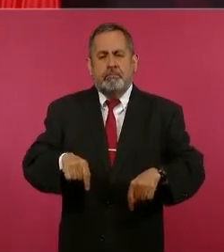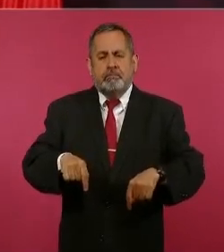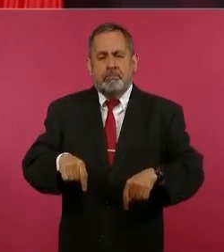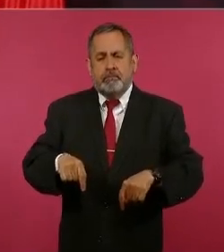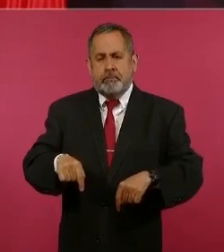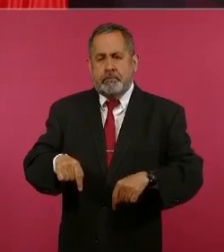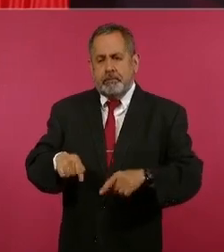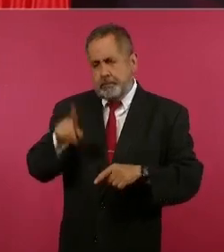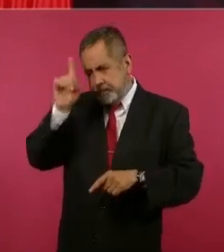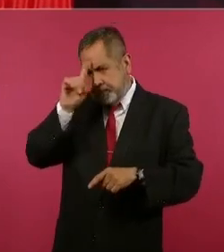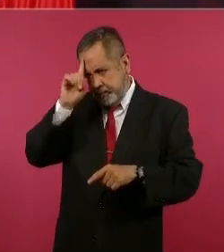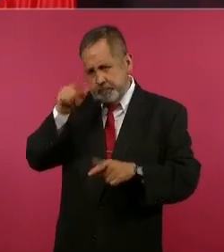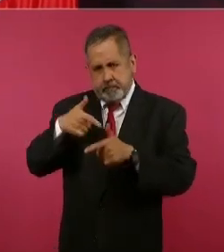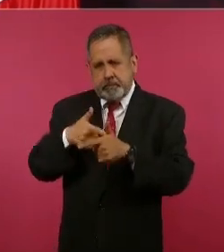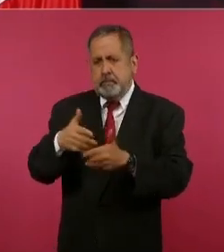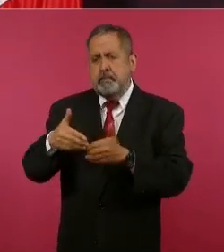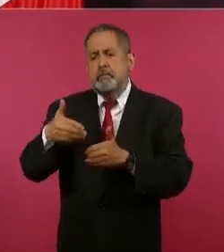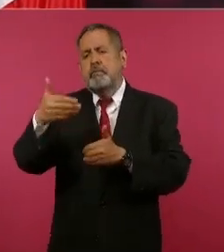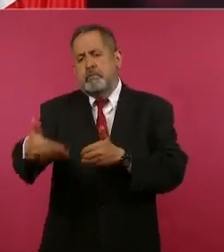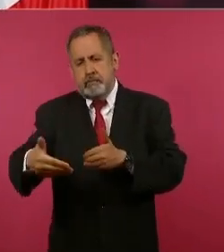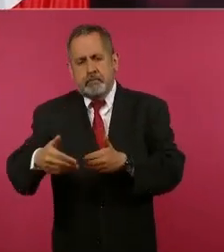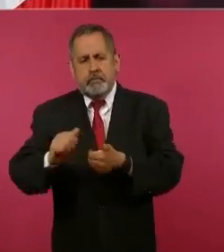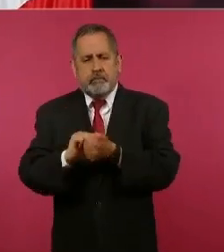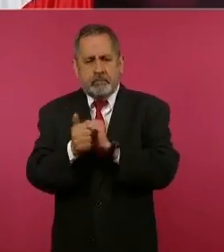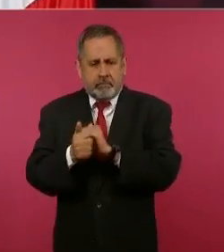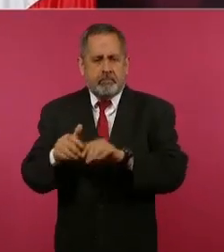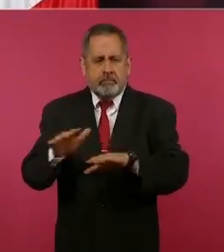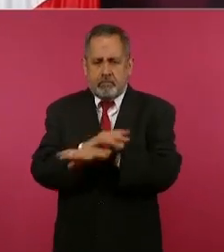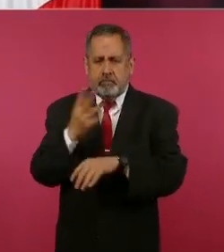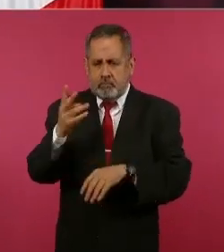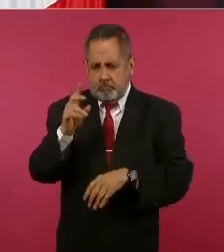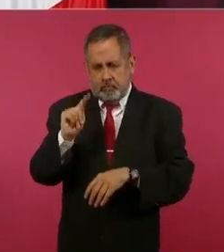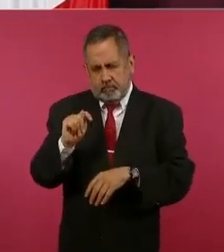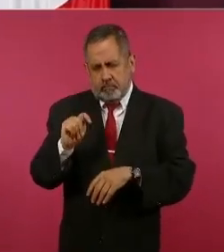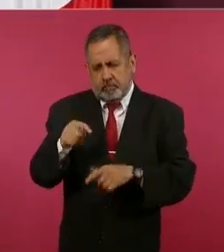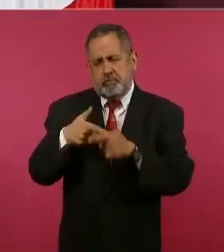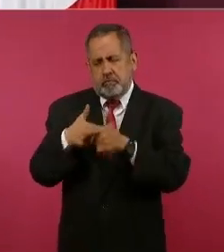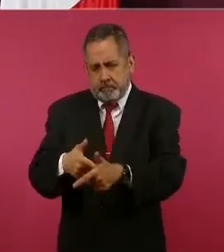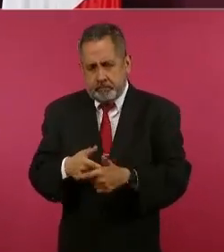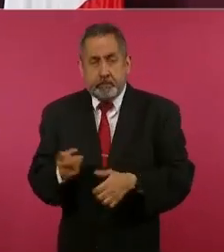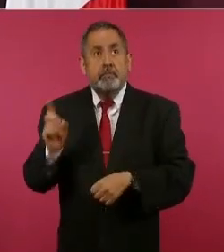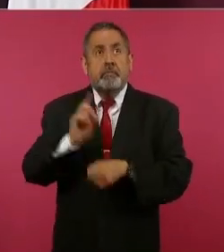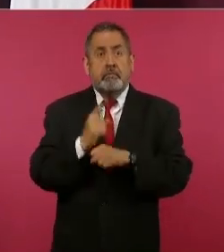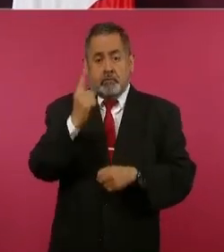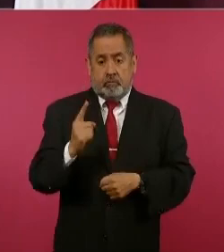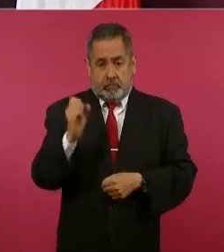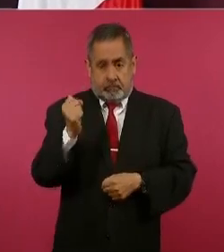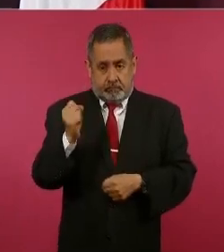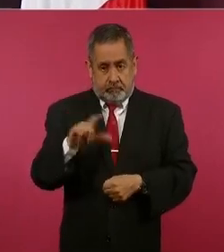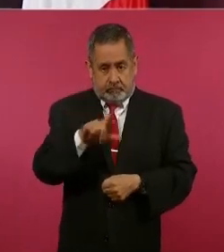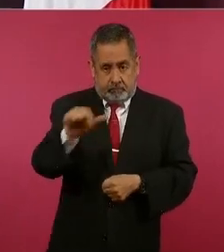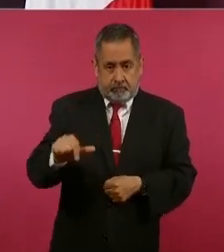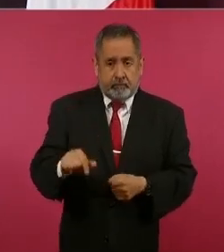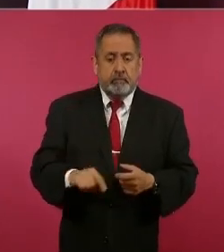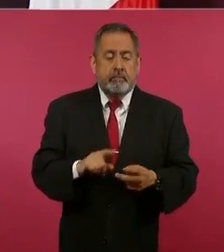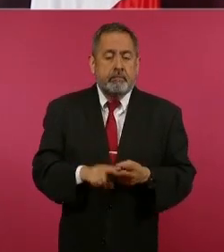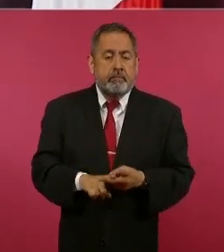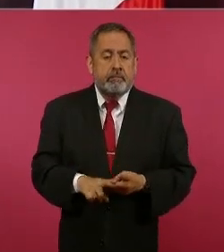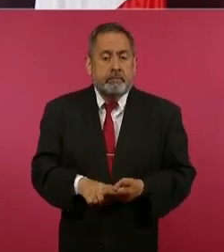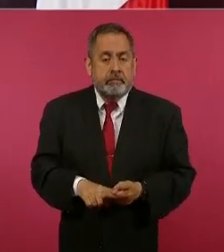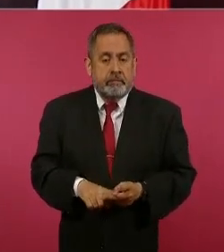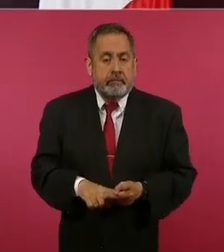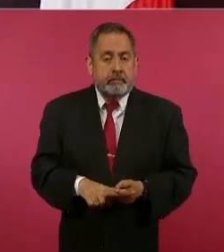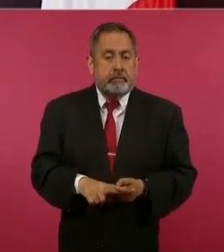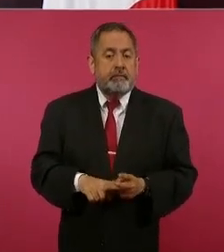continuar con la transformación del país. Día 1 de septiembre. Luego vamos